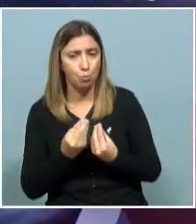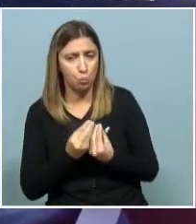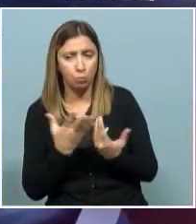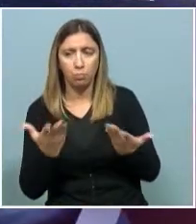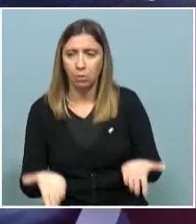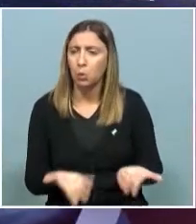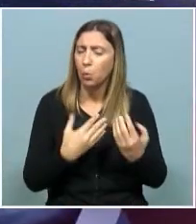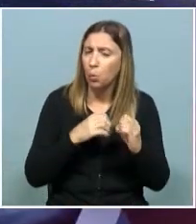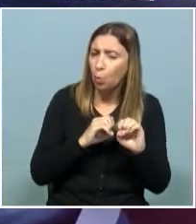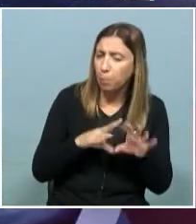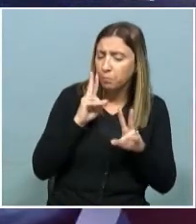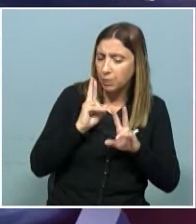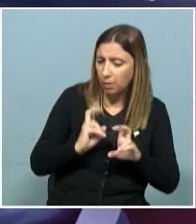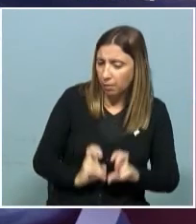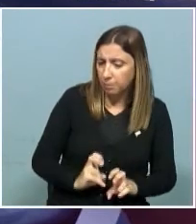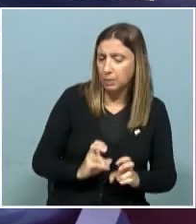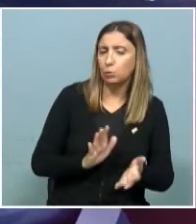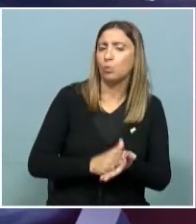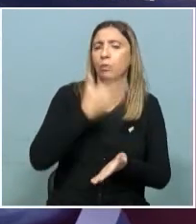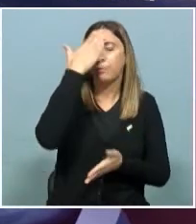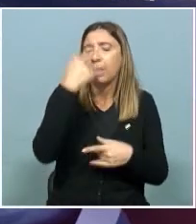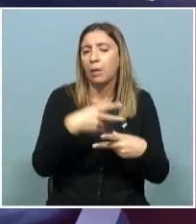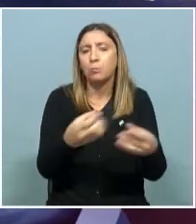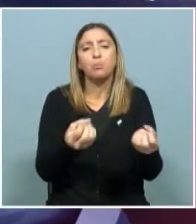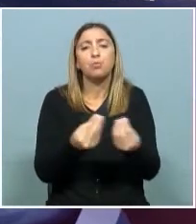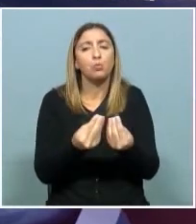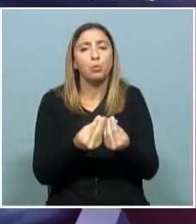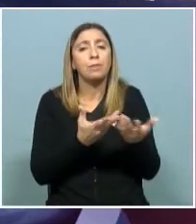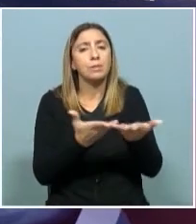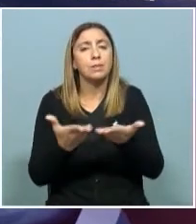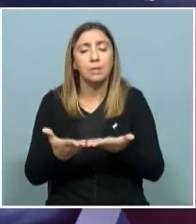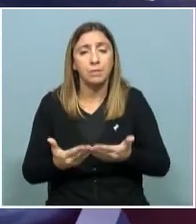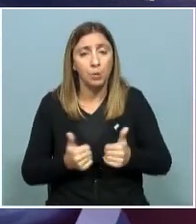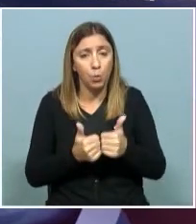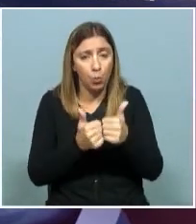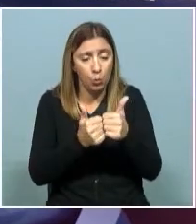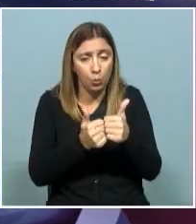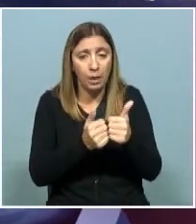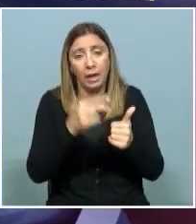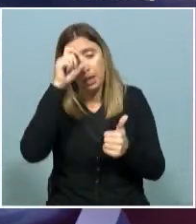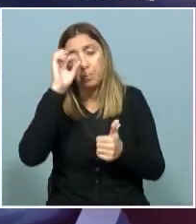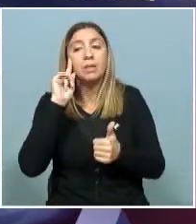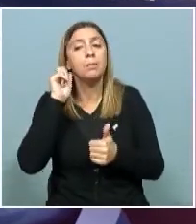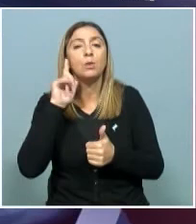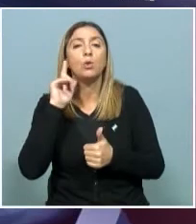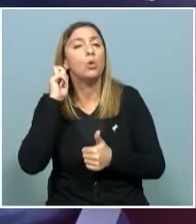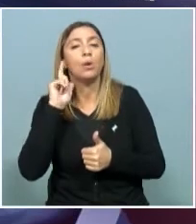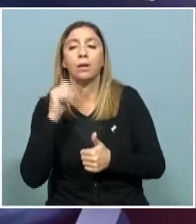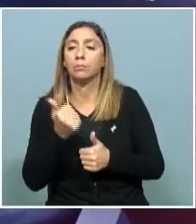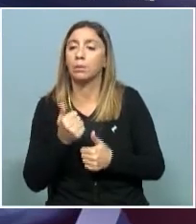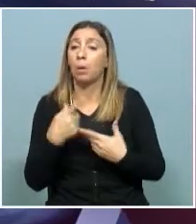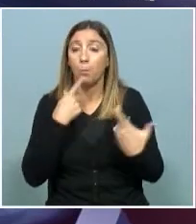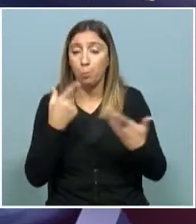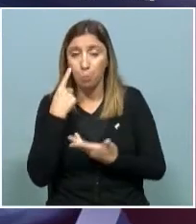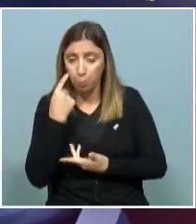cual se empezó una investigación epidemiológica realizado por el servicio de vigilancia tecnológica justamente y se tomaron